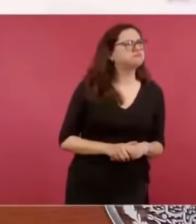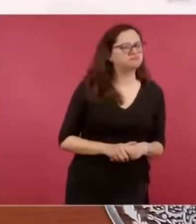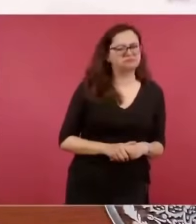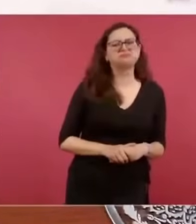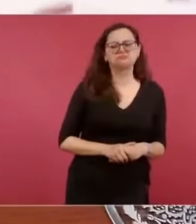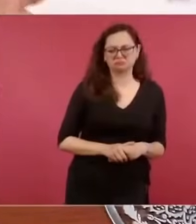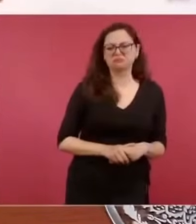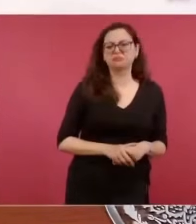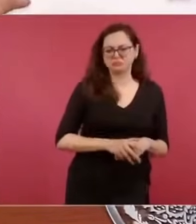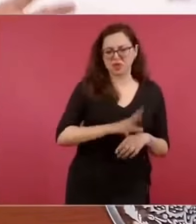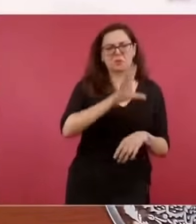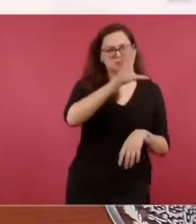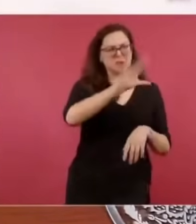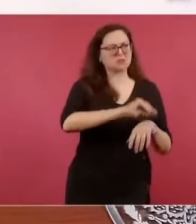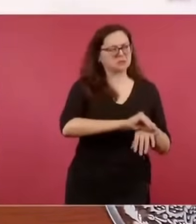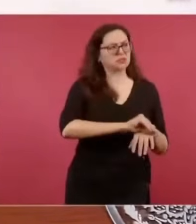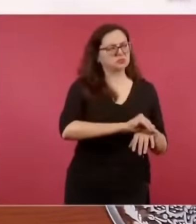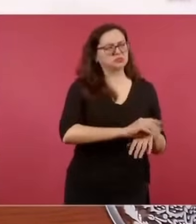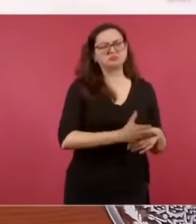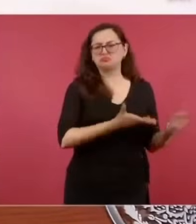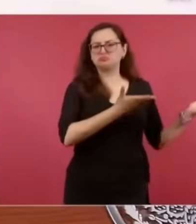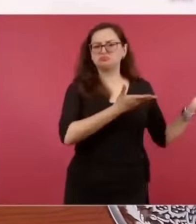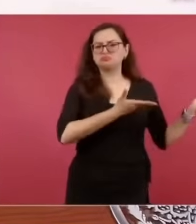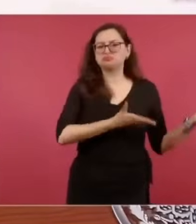con los gobiernos corruptos